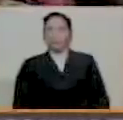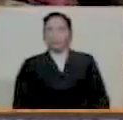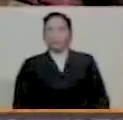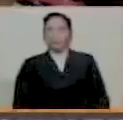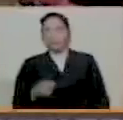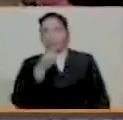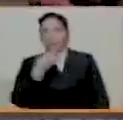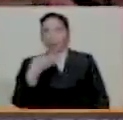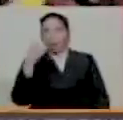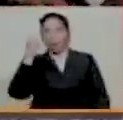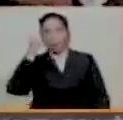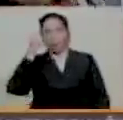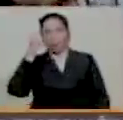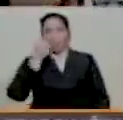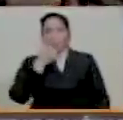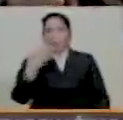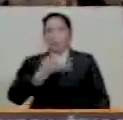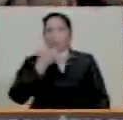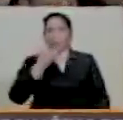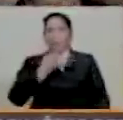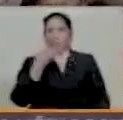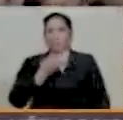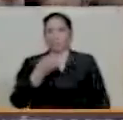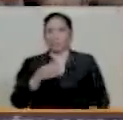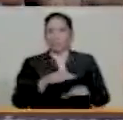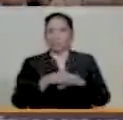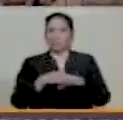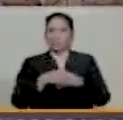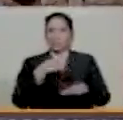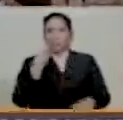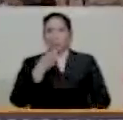Buenos días, buenas tardes, muchachos y muchachas.